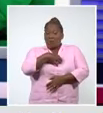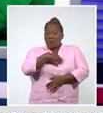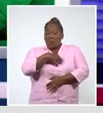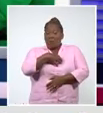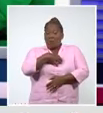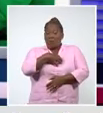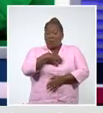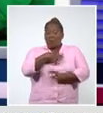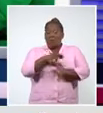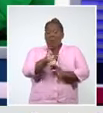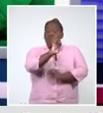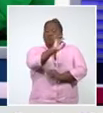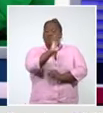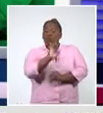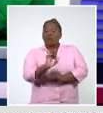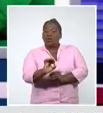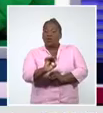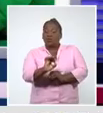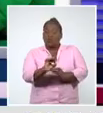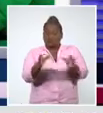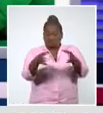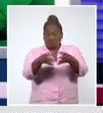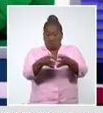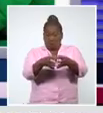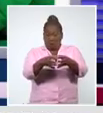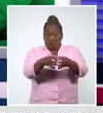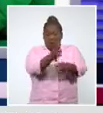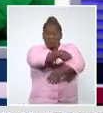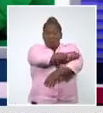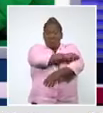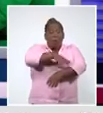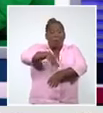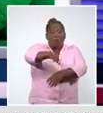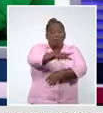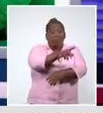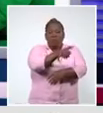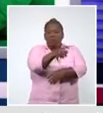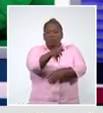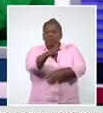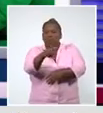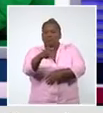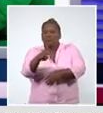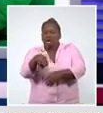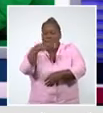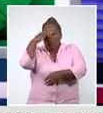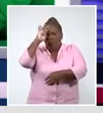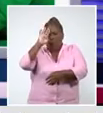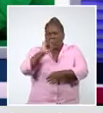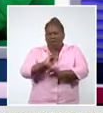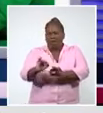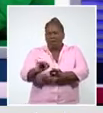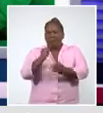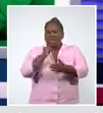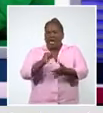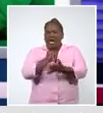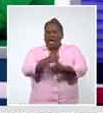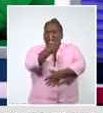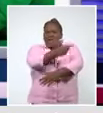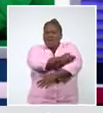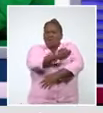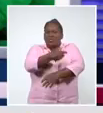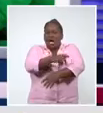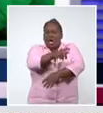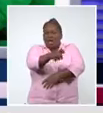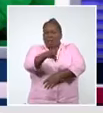un % de la población superior al de ahora inmunizado con nuestras vacunas, pues no quiere decir que hay